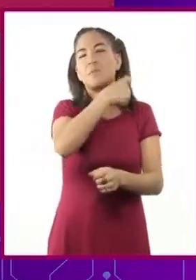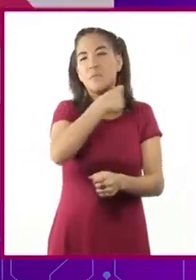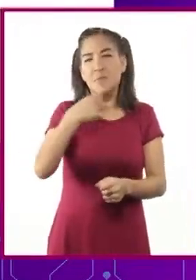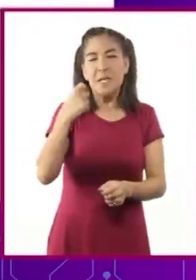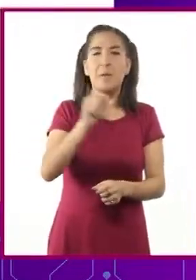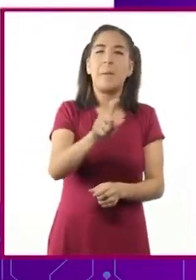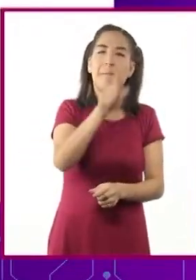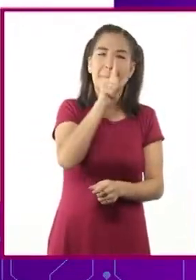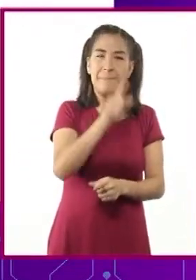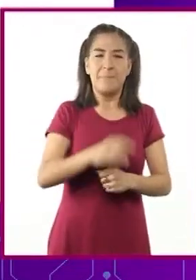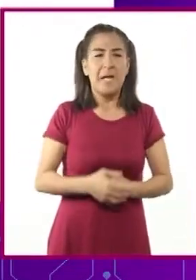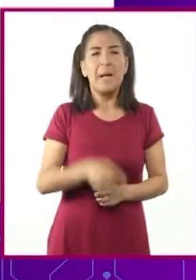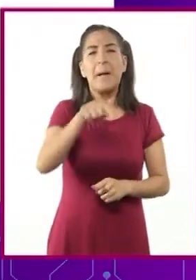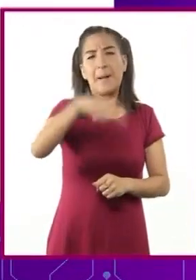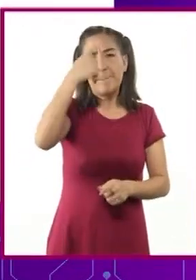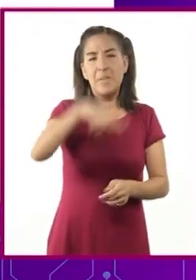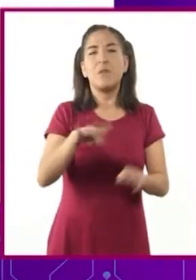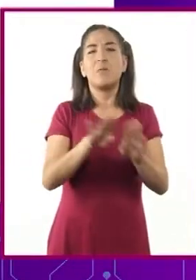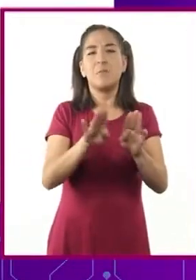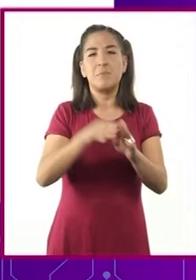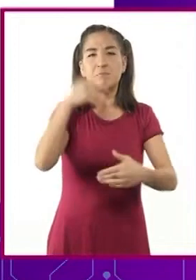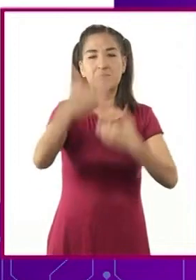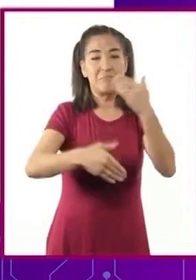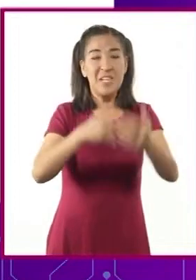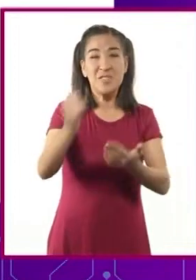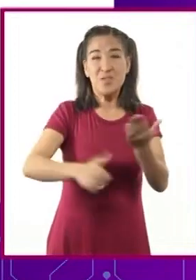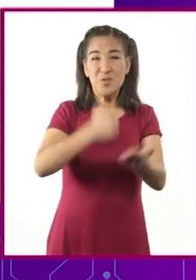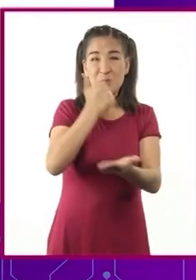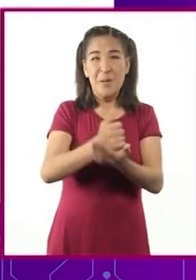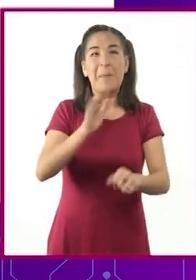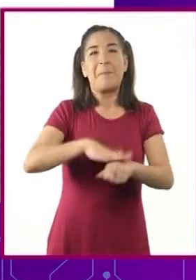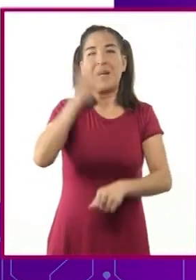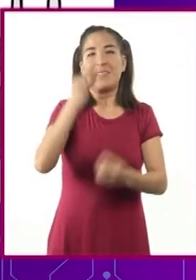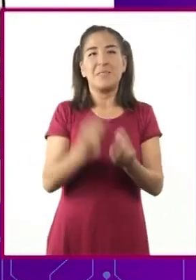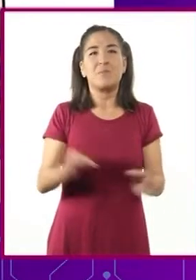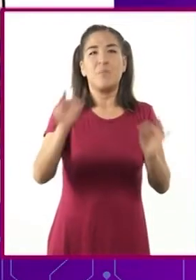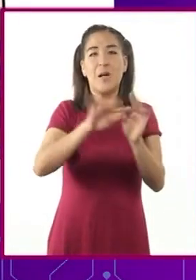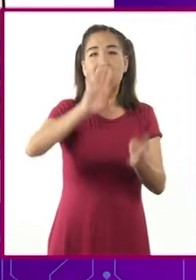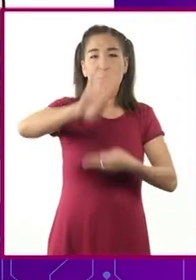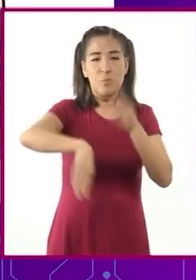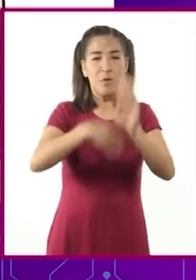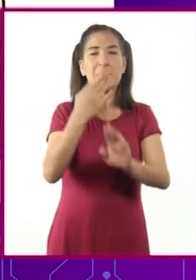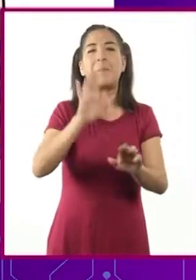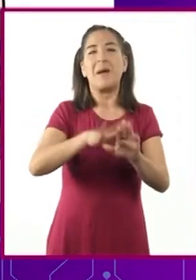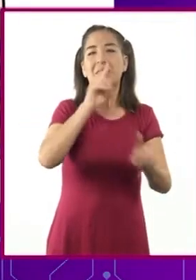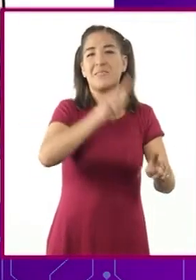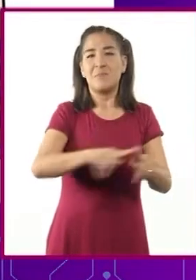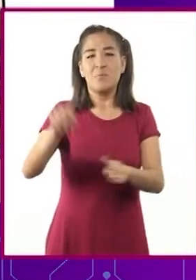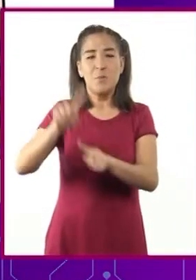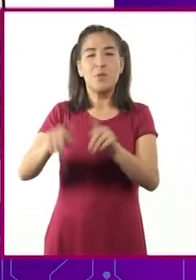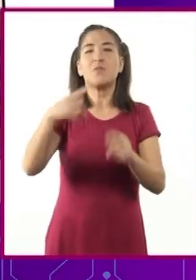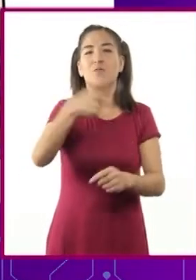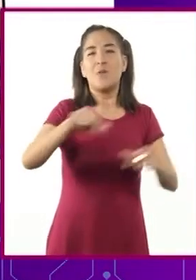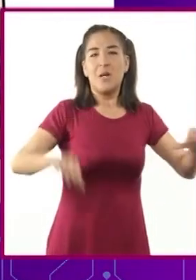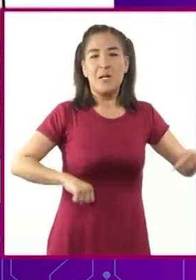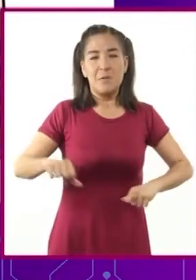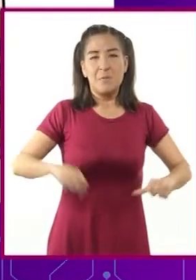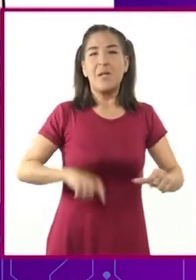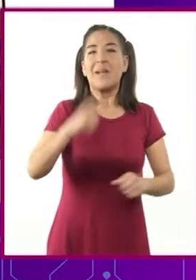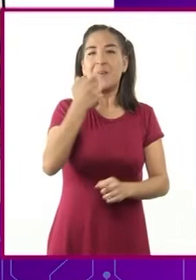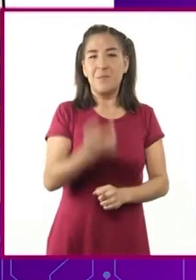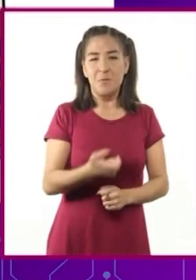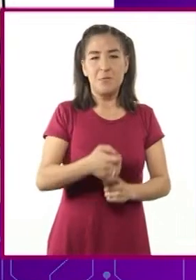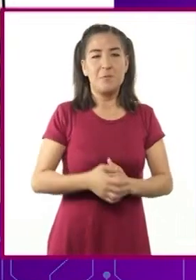cálidos, donde se han desarrollado las ciudades más importantes del mundo con una gran diversificación de actividades